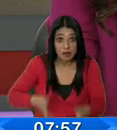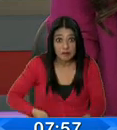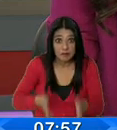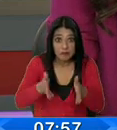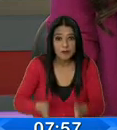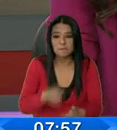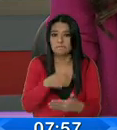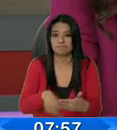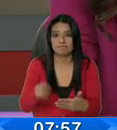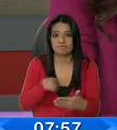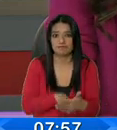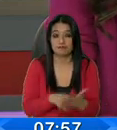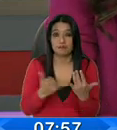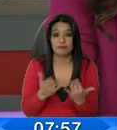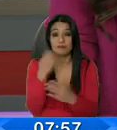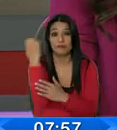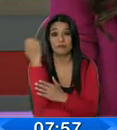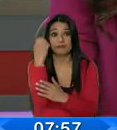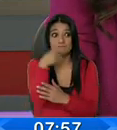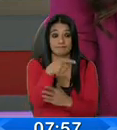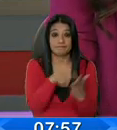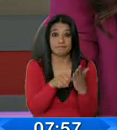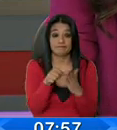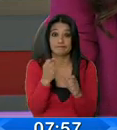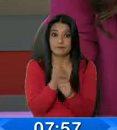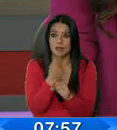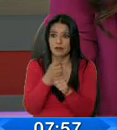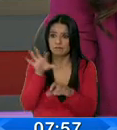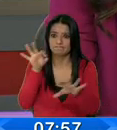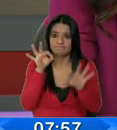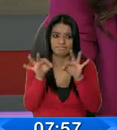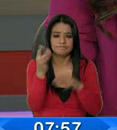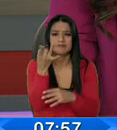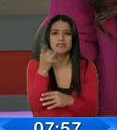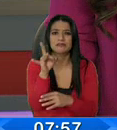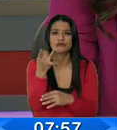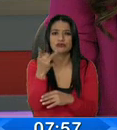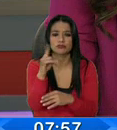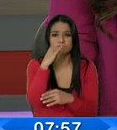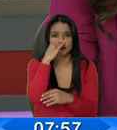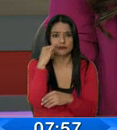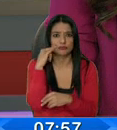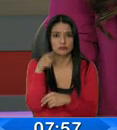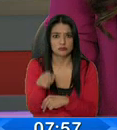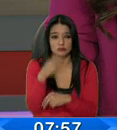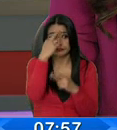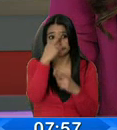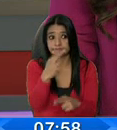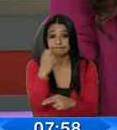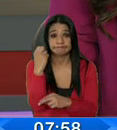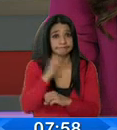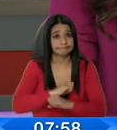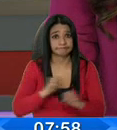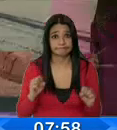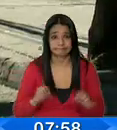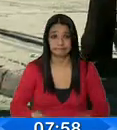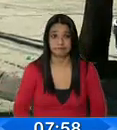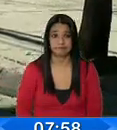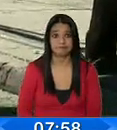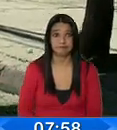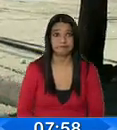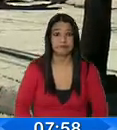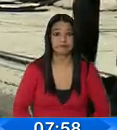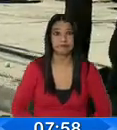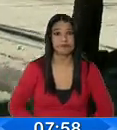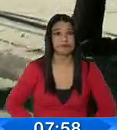la pandemia, esta cartera de Estado ha localizado a 18 menores a los cuales se les habría violentado sus derechos.